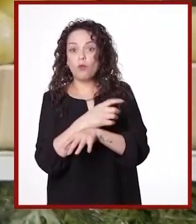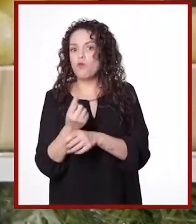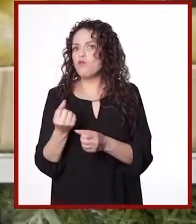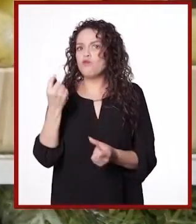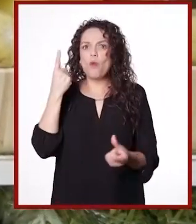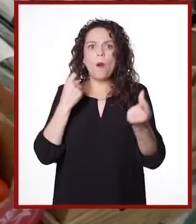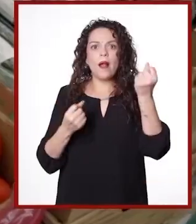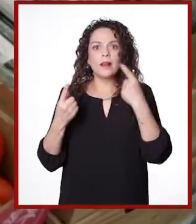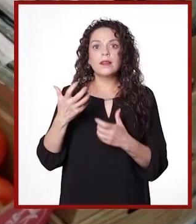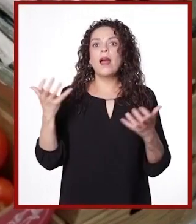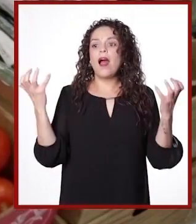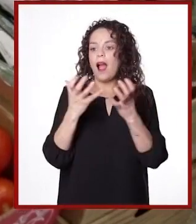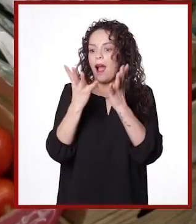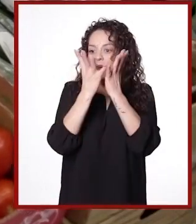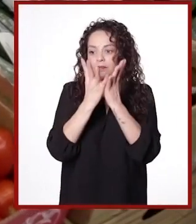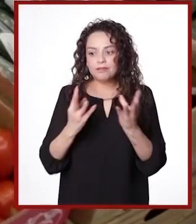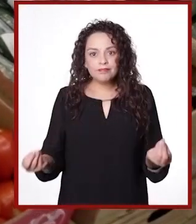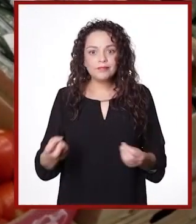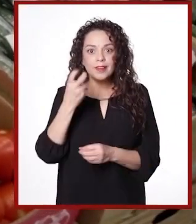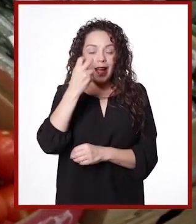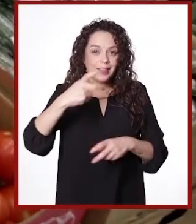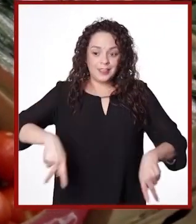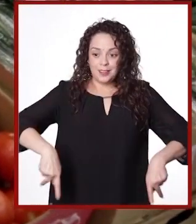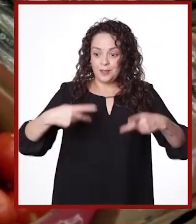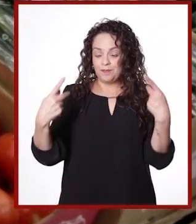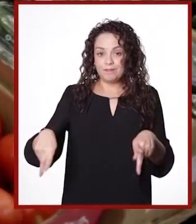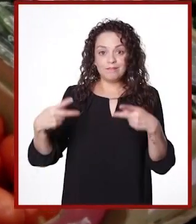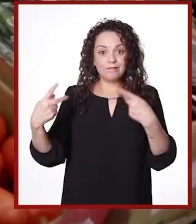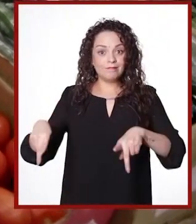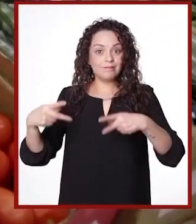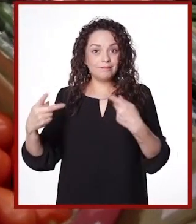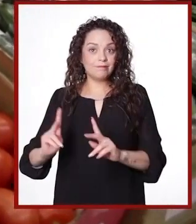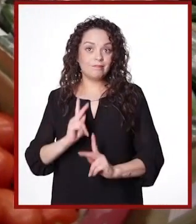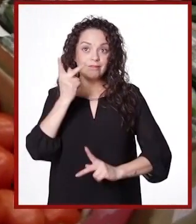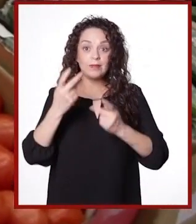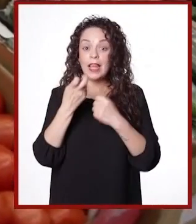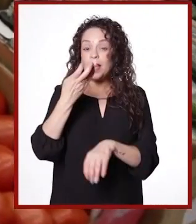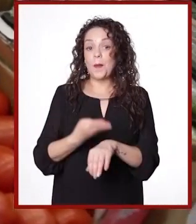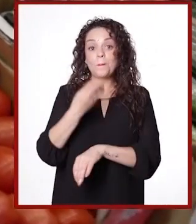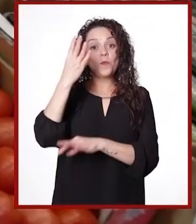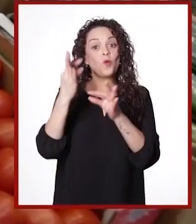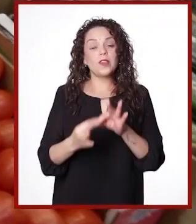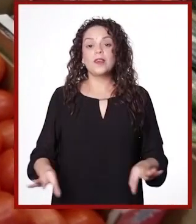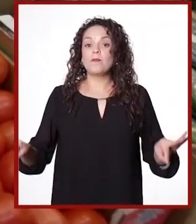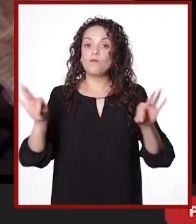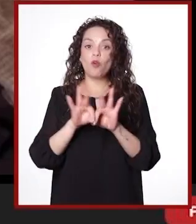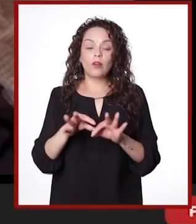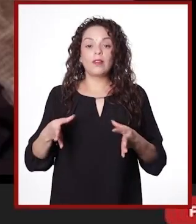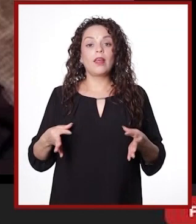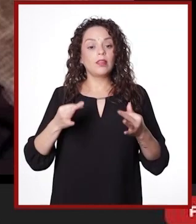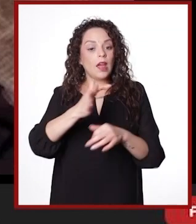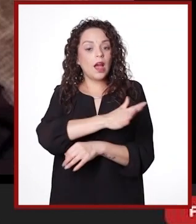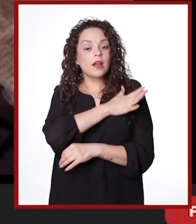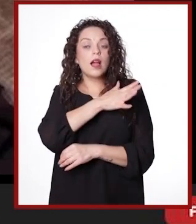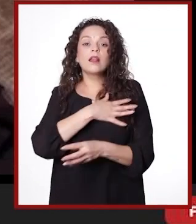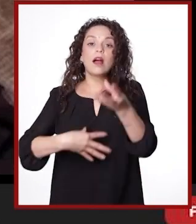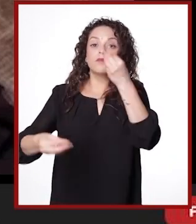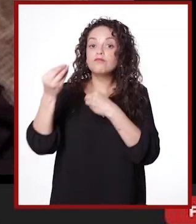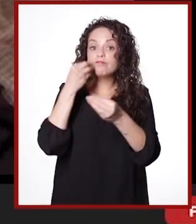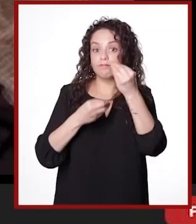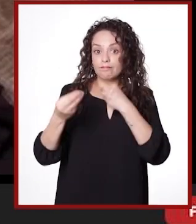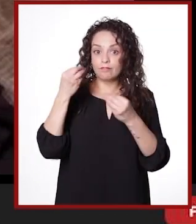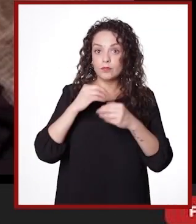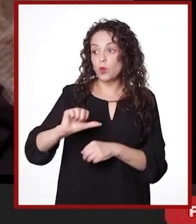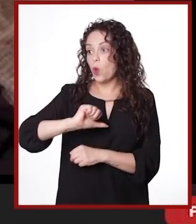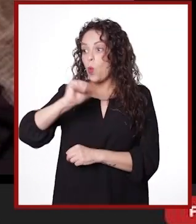desaparezcan cosas del supermercado, ¿no? Entonces, eso es muy importante, y la calidad de los alimentos. Otro es el